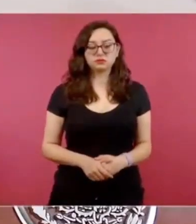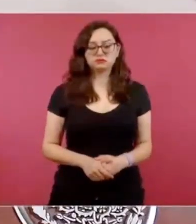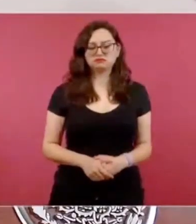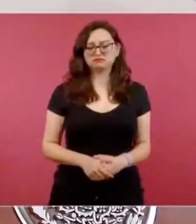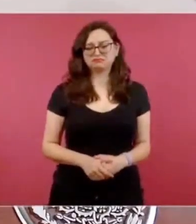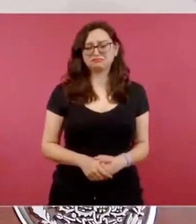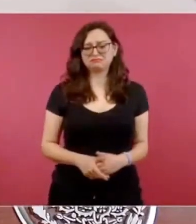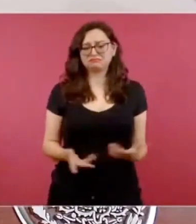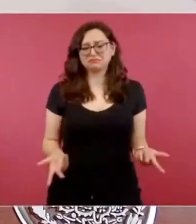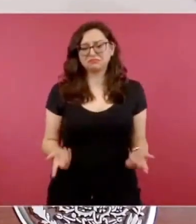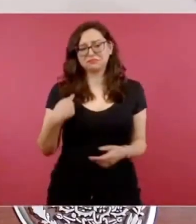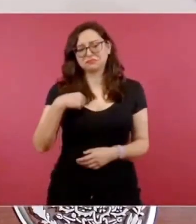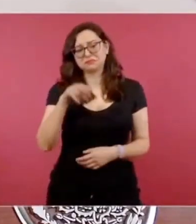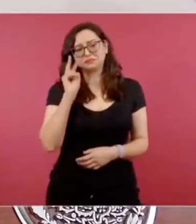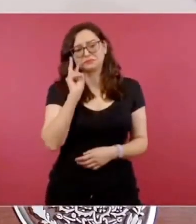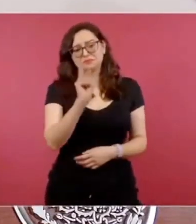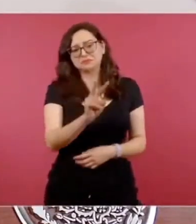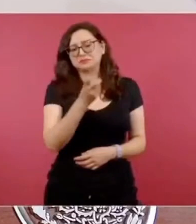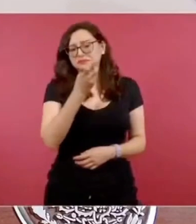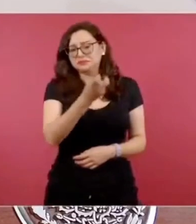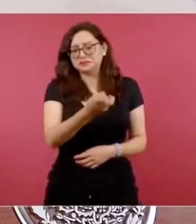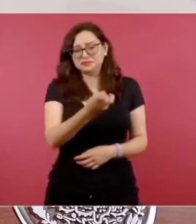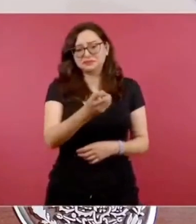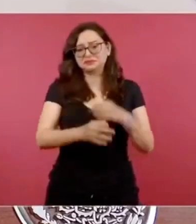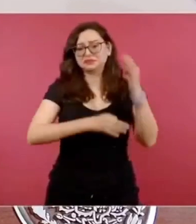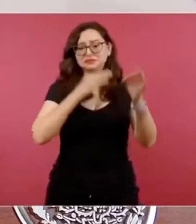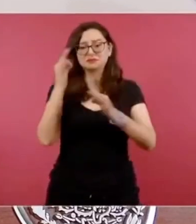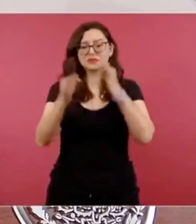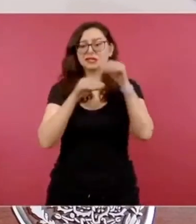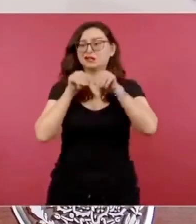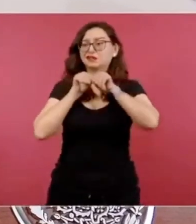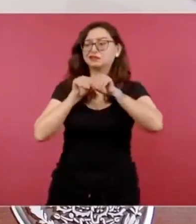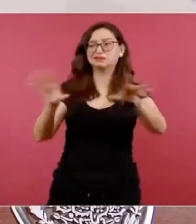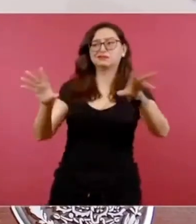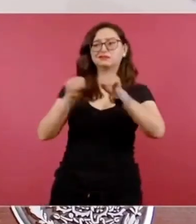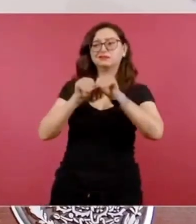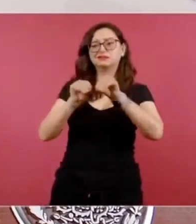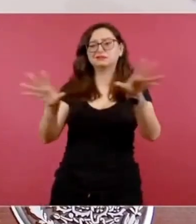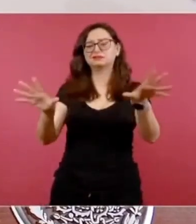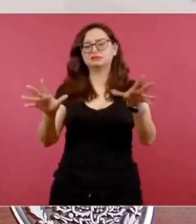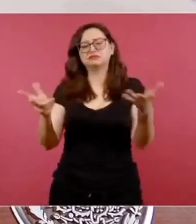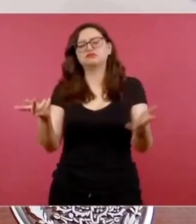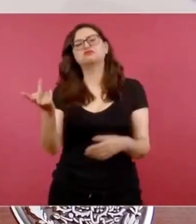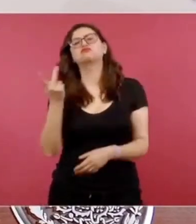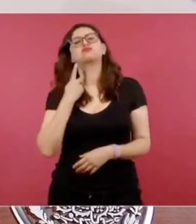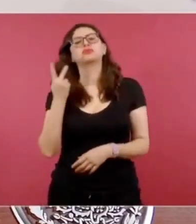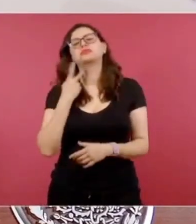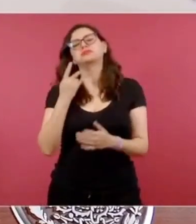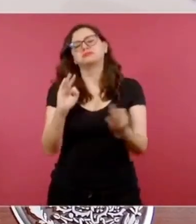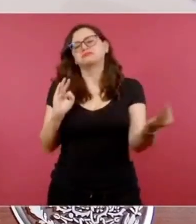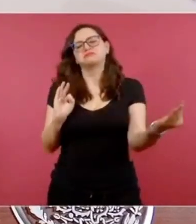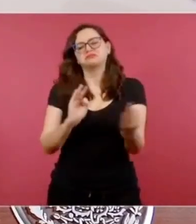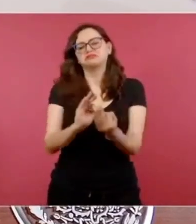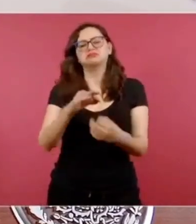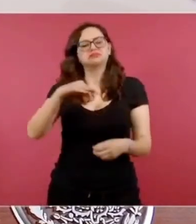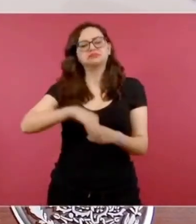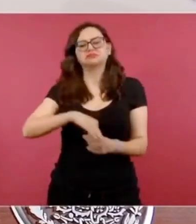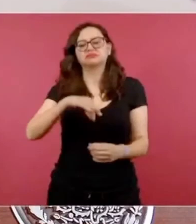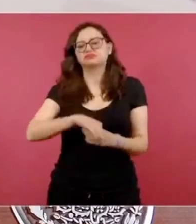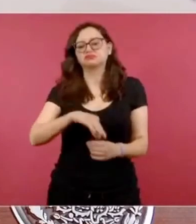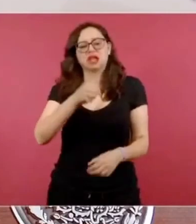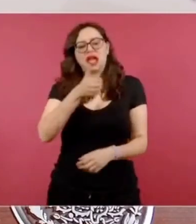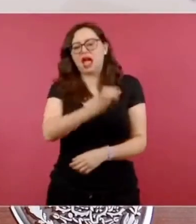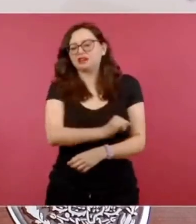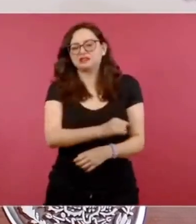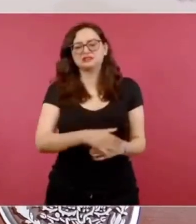eminentemente político por las circunstancias electorales y